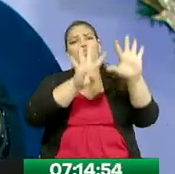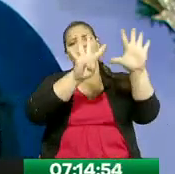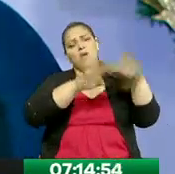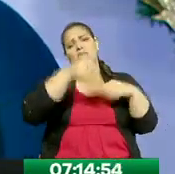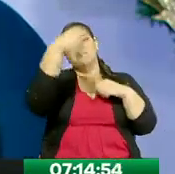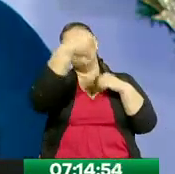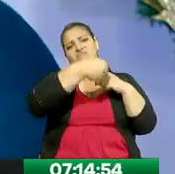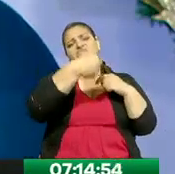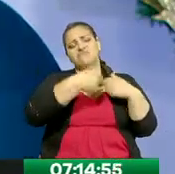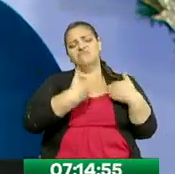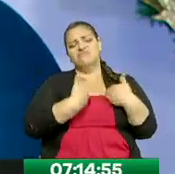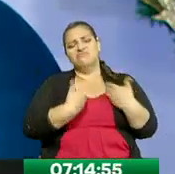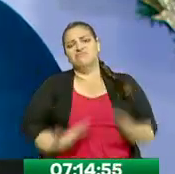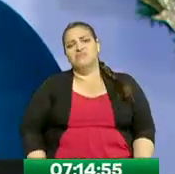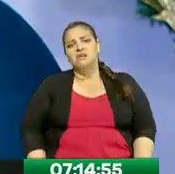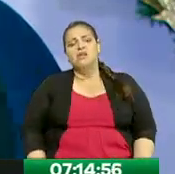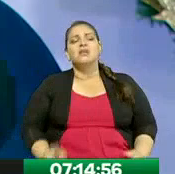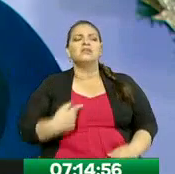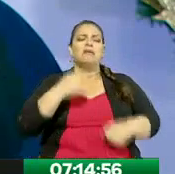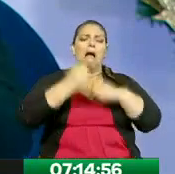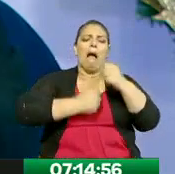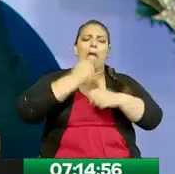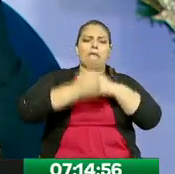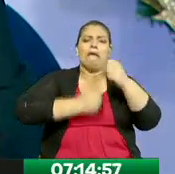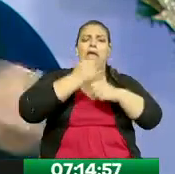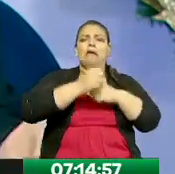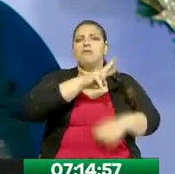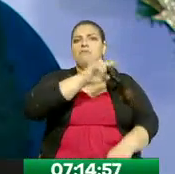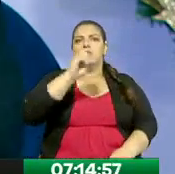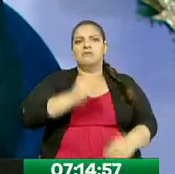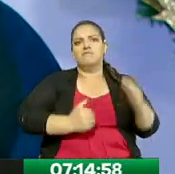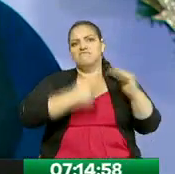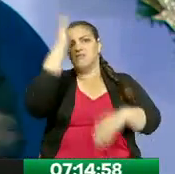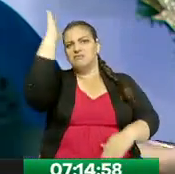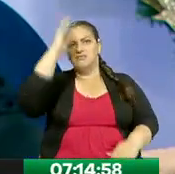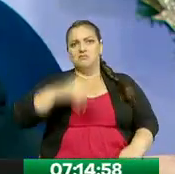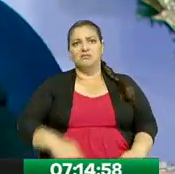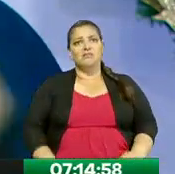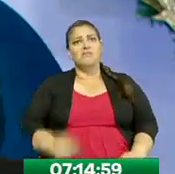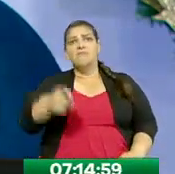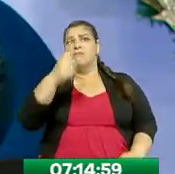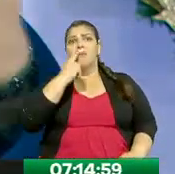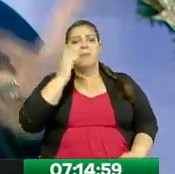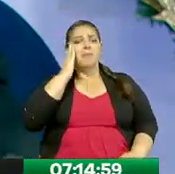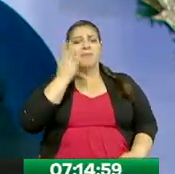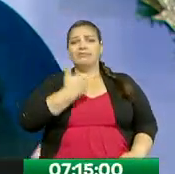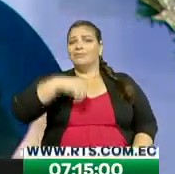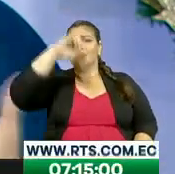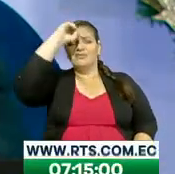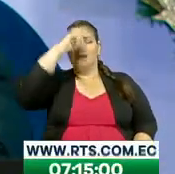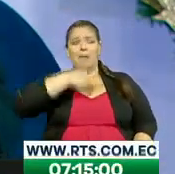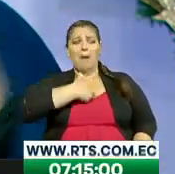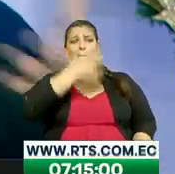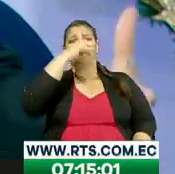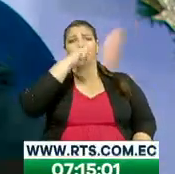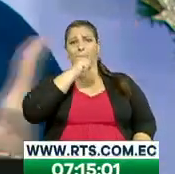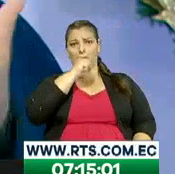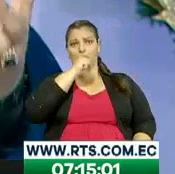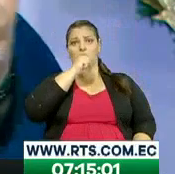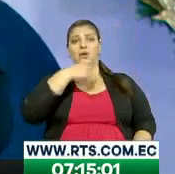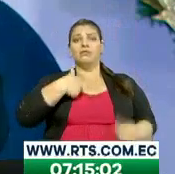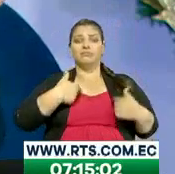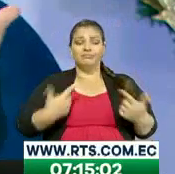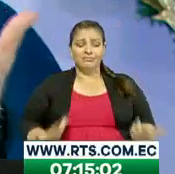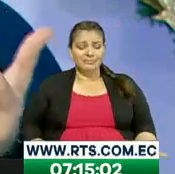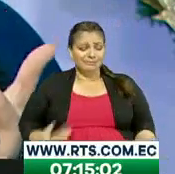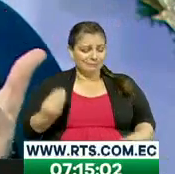20 años nos dimos cuenta que se necesitaba. Nosotros googleábamos, en Ecuador no había absolutamente nada, no había un referente con el cual yo saber